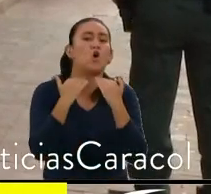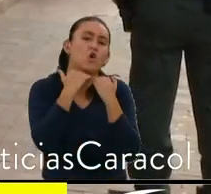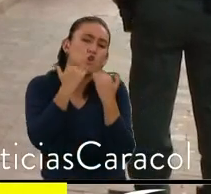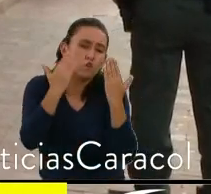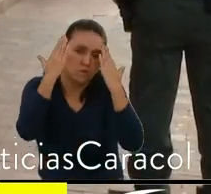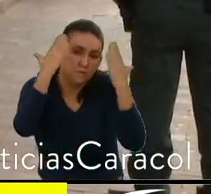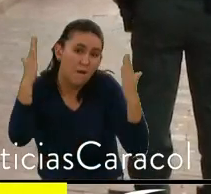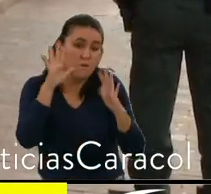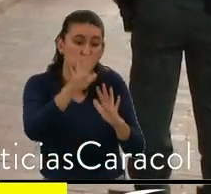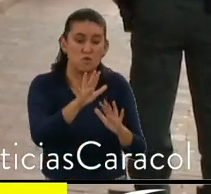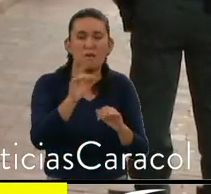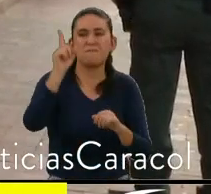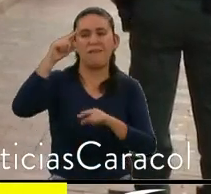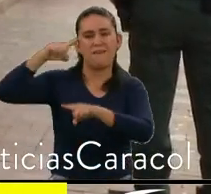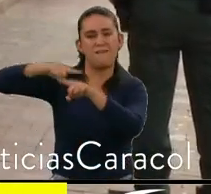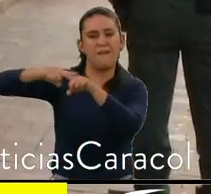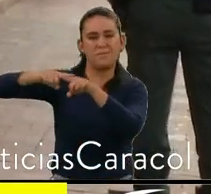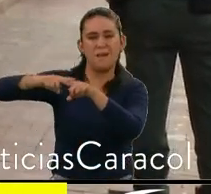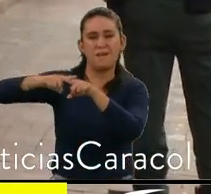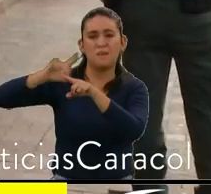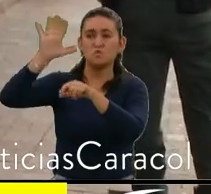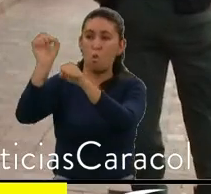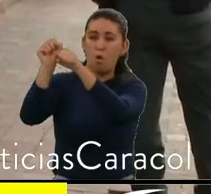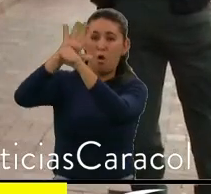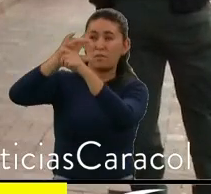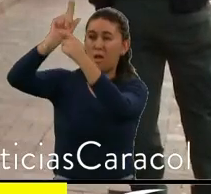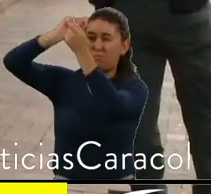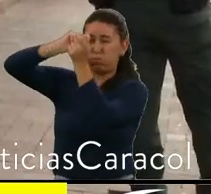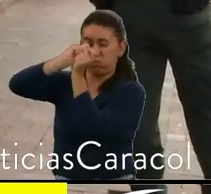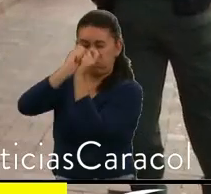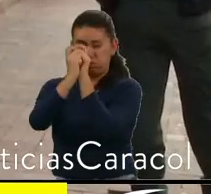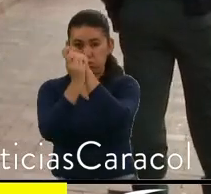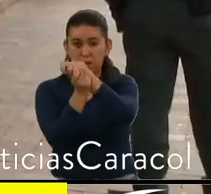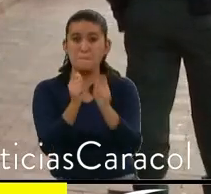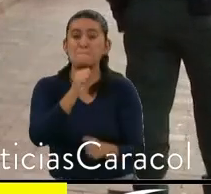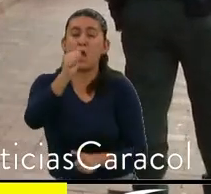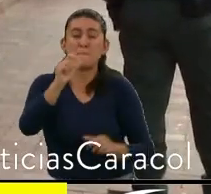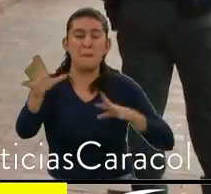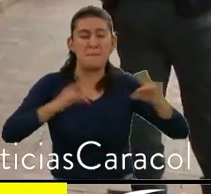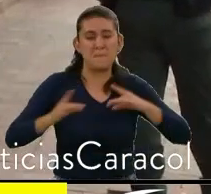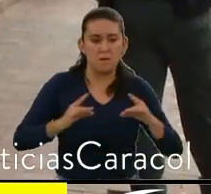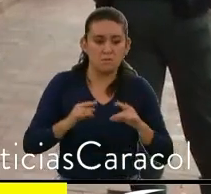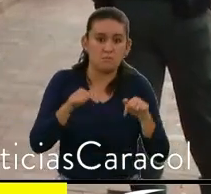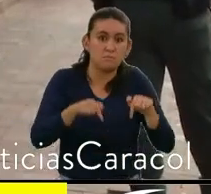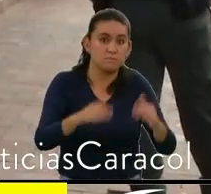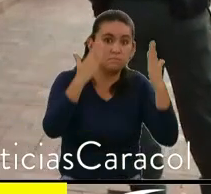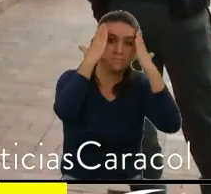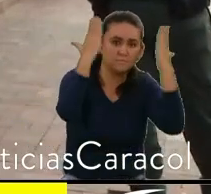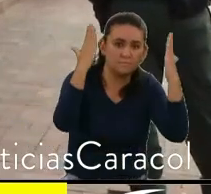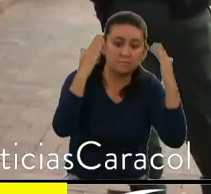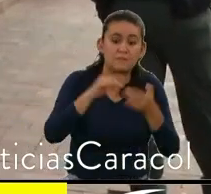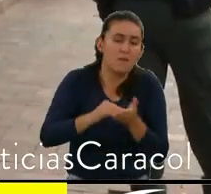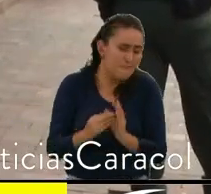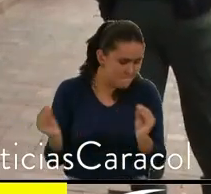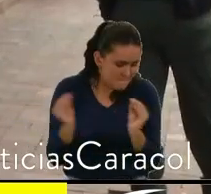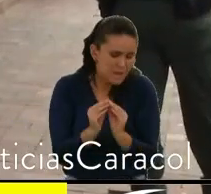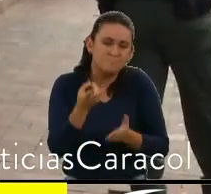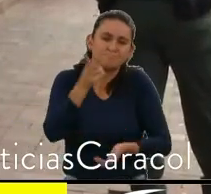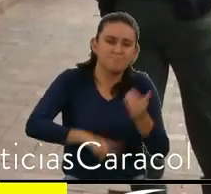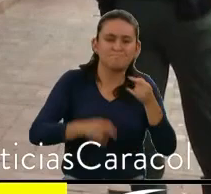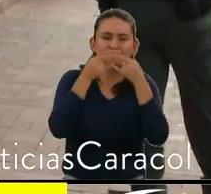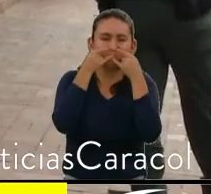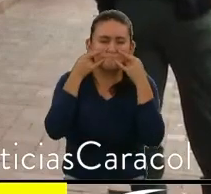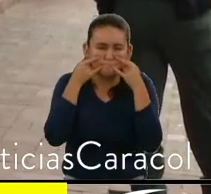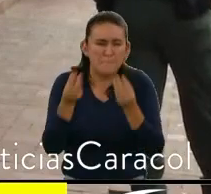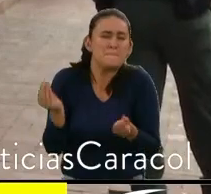la de Inglaterra, ya llegó a Colombia. Esa es más contagiosa. ¿Qué hay que hacer contra esa cepa? Más tapabocas, más